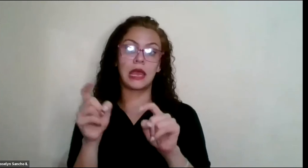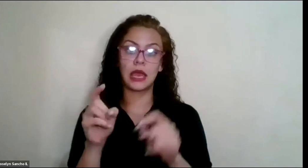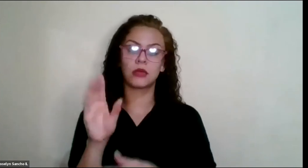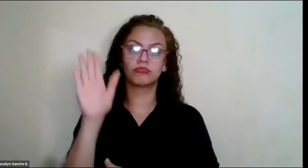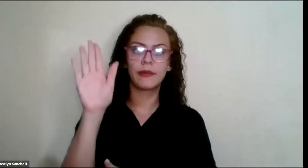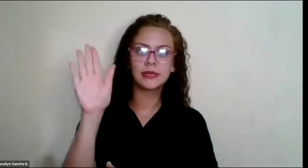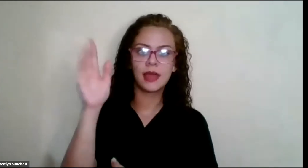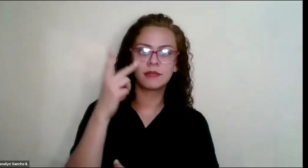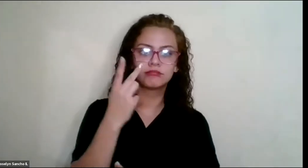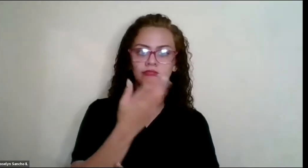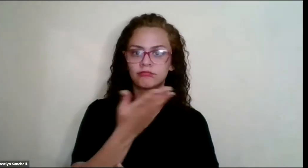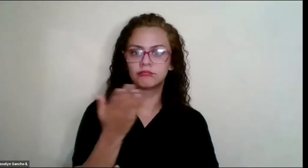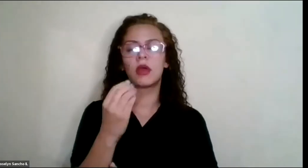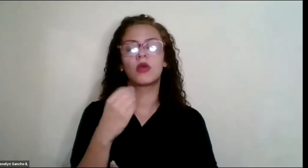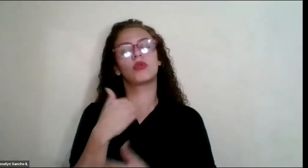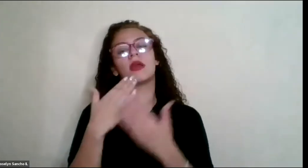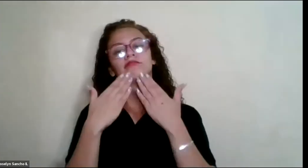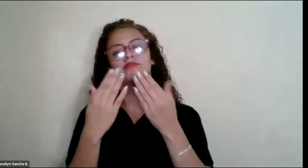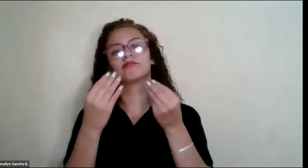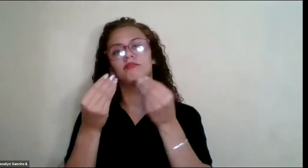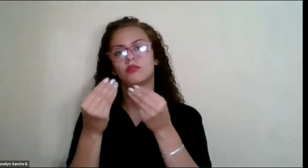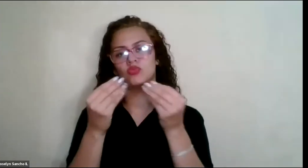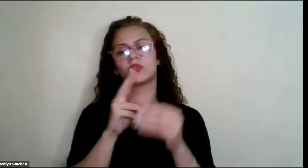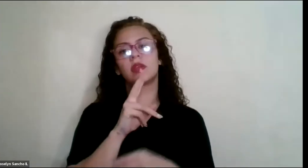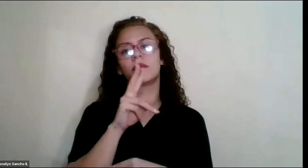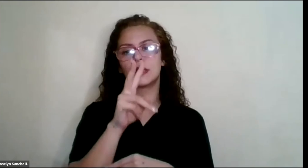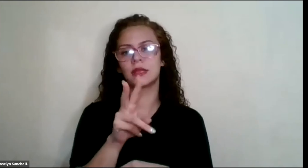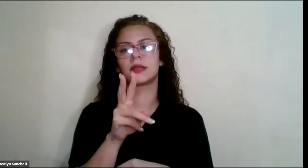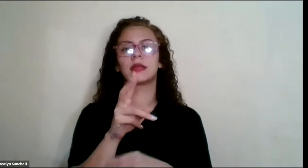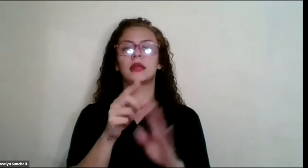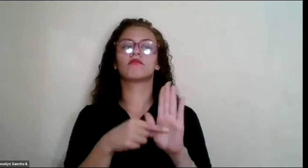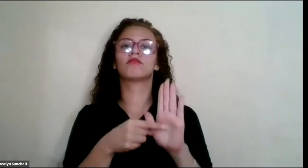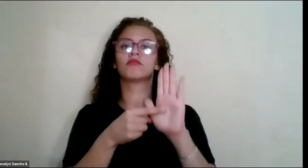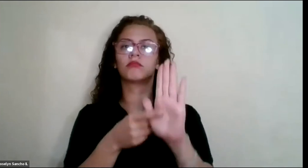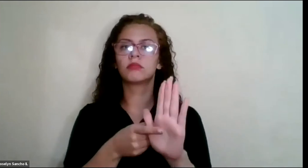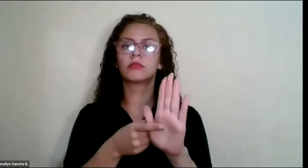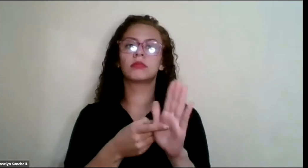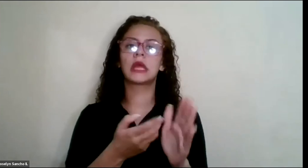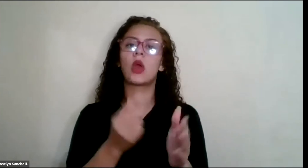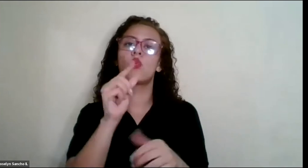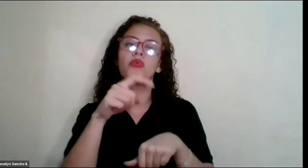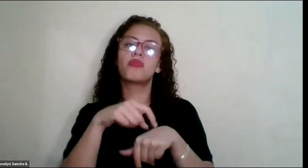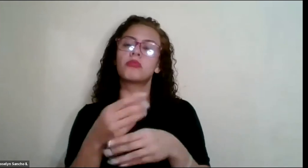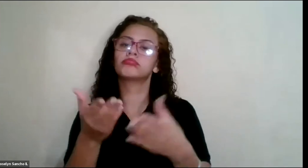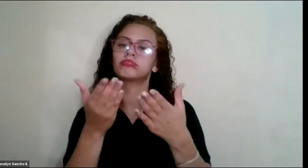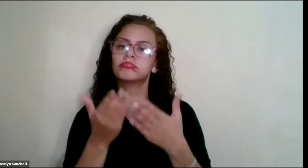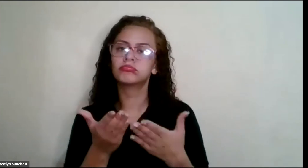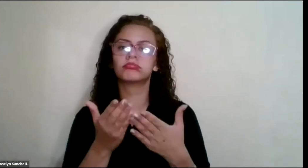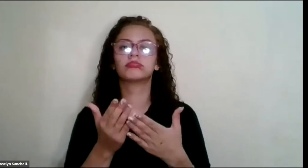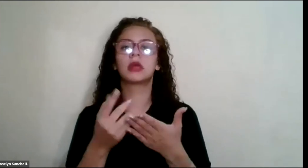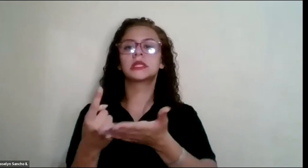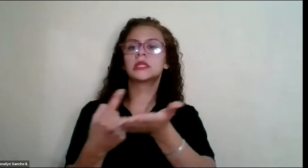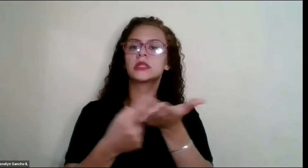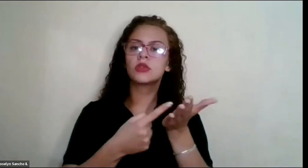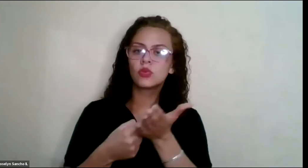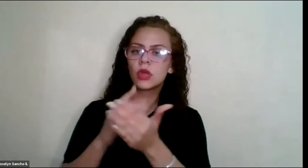presentes, les agradezco muchísimo, de verdad, la deferencia de dedicarme un ratito a discutir